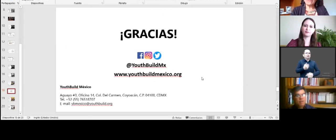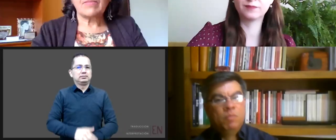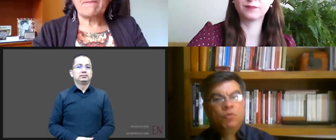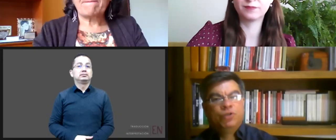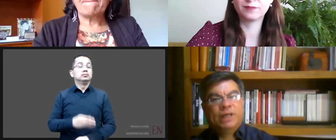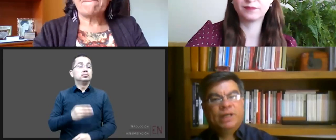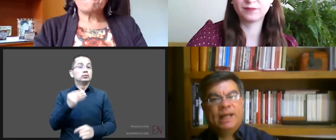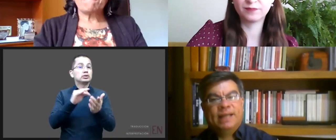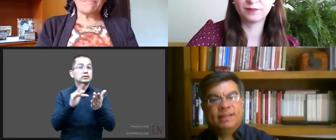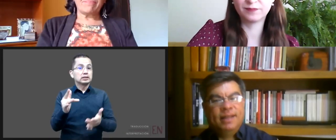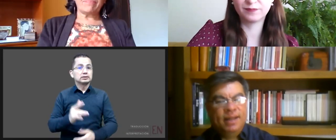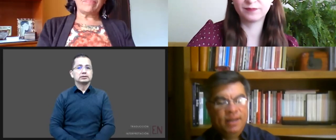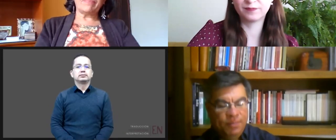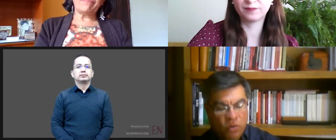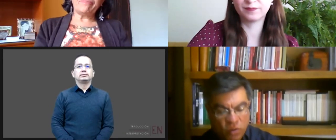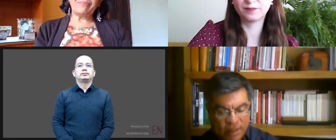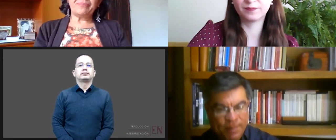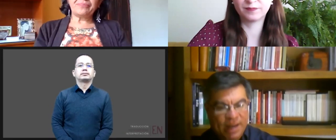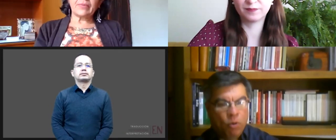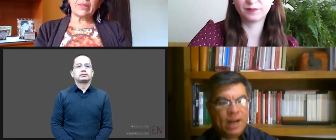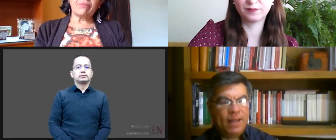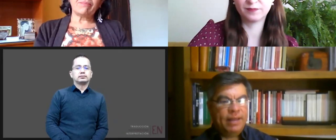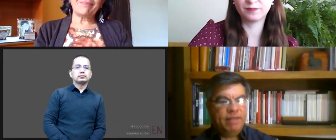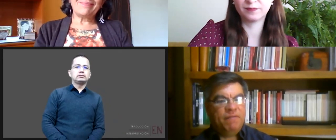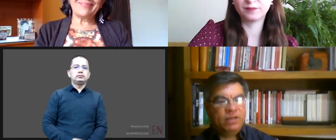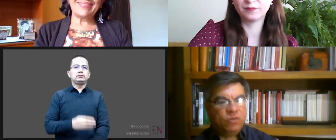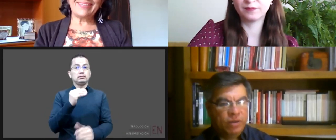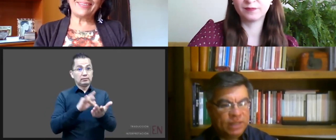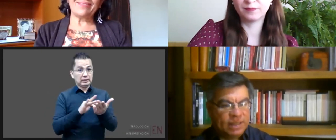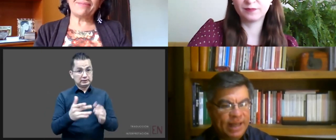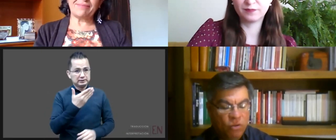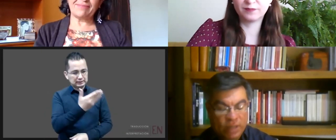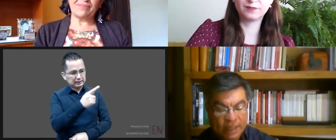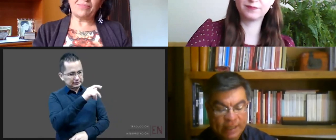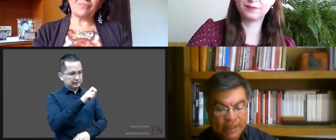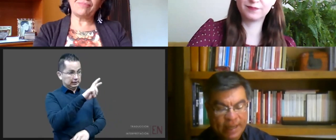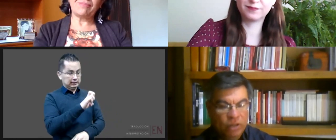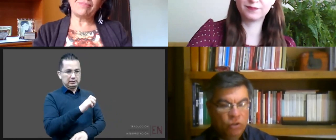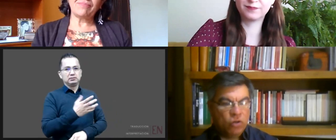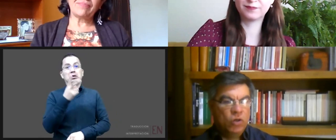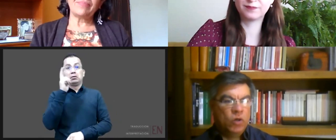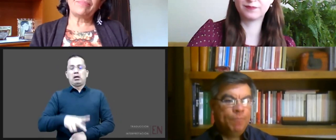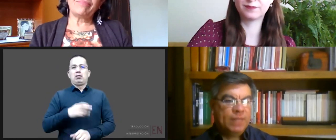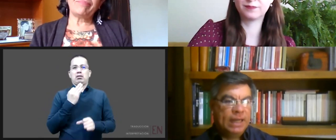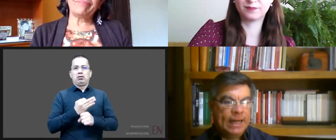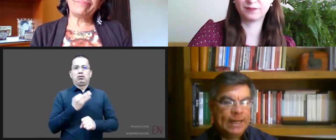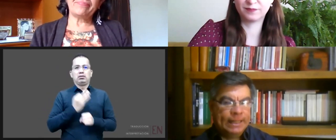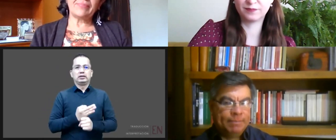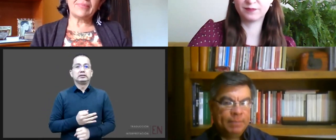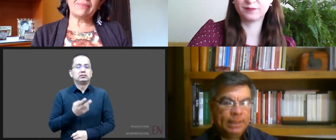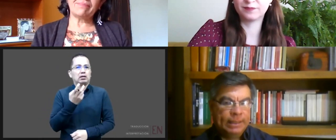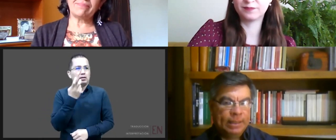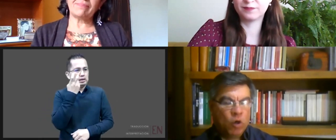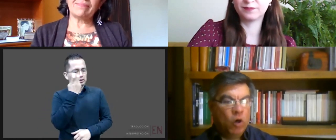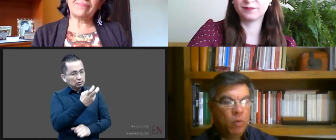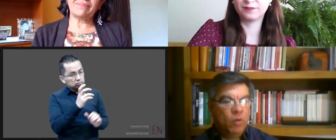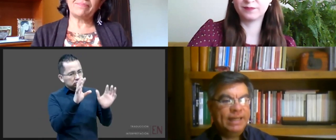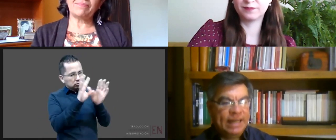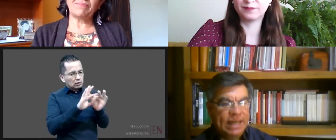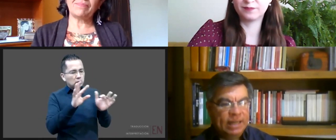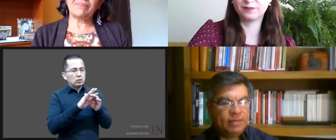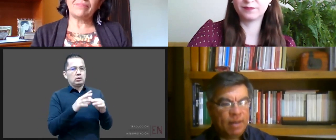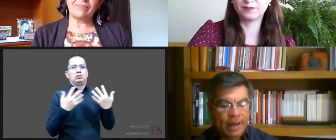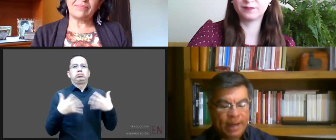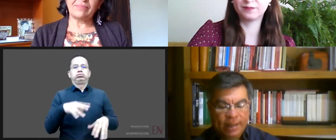muchas gracias Tere por la bocanada de aire fresco que nos has dado en torno a cómo